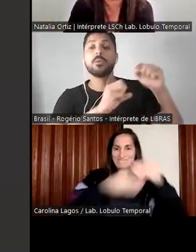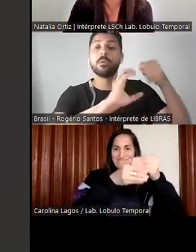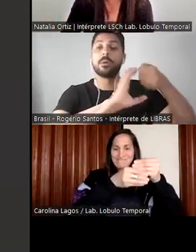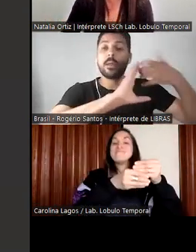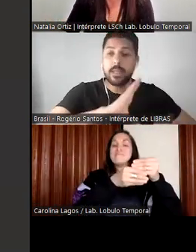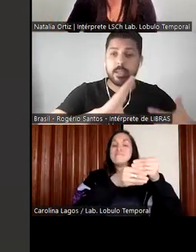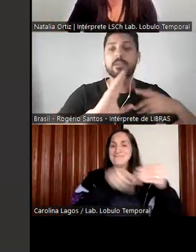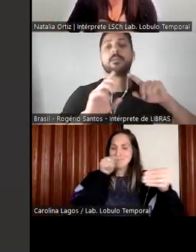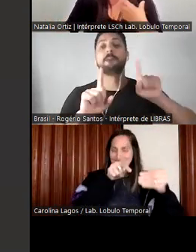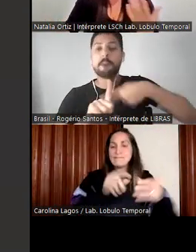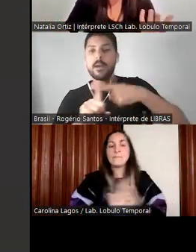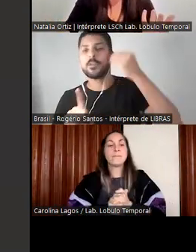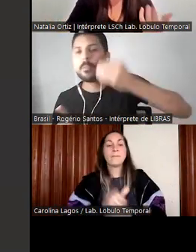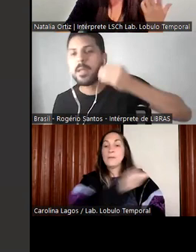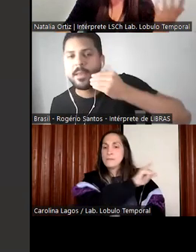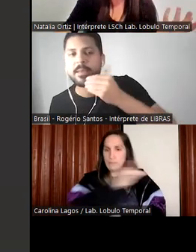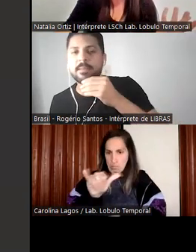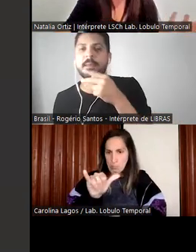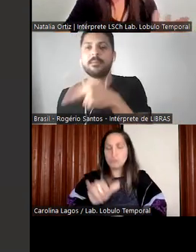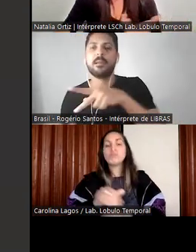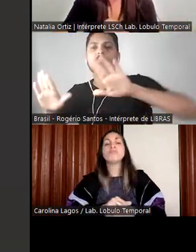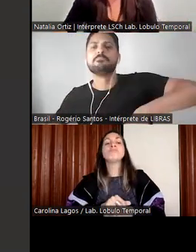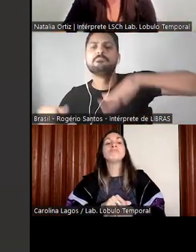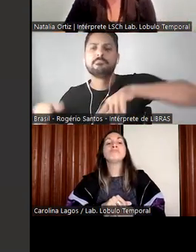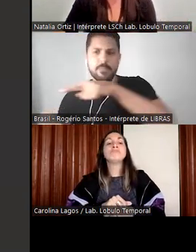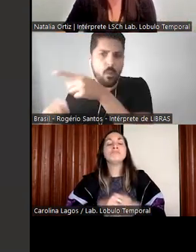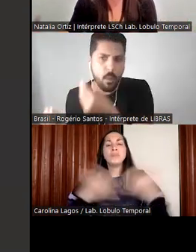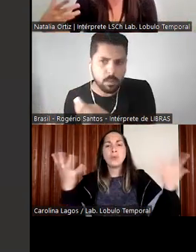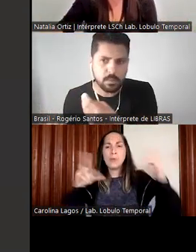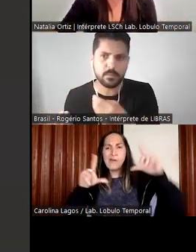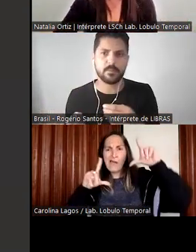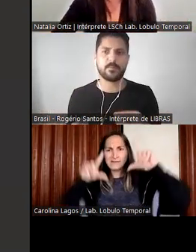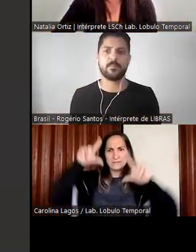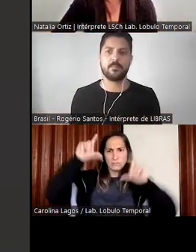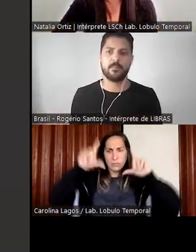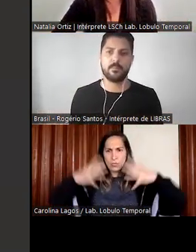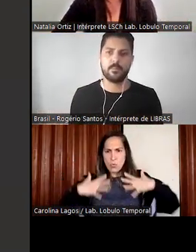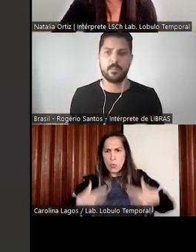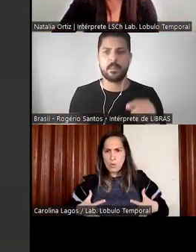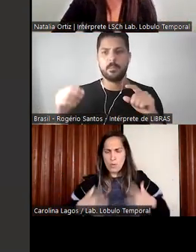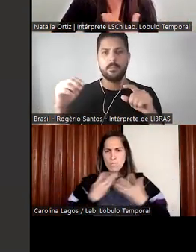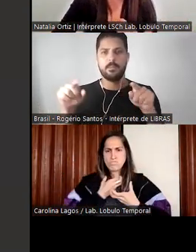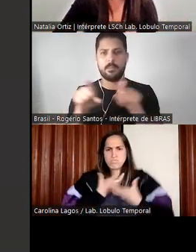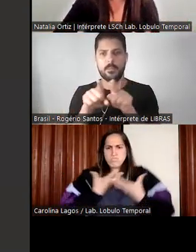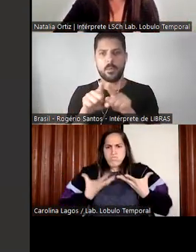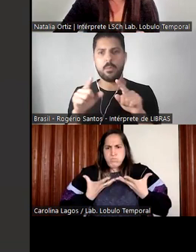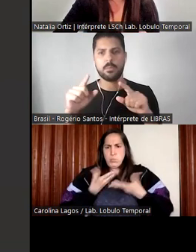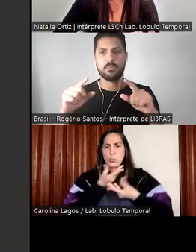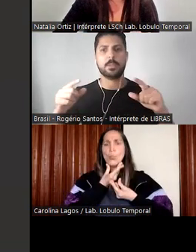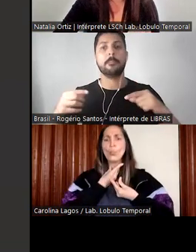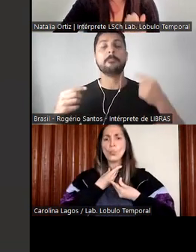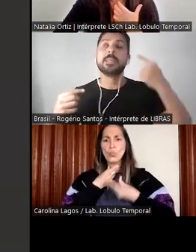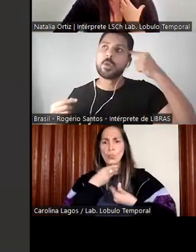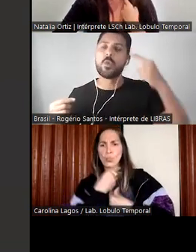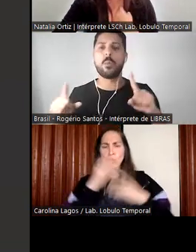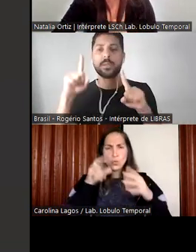experiencias cotidianas. Entonces, por ejemplo, pensamos en el conejo y incluirlo como parte de la historia también. Después pensamos, a ver, ¿cómo pueden